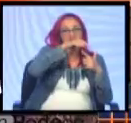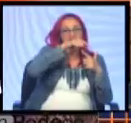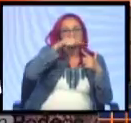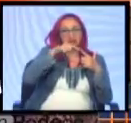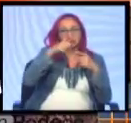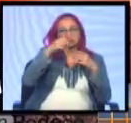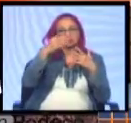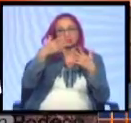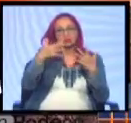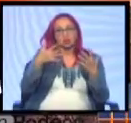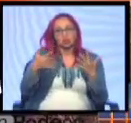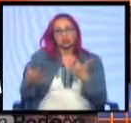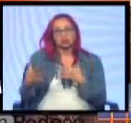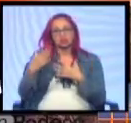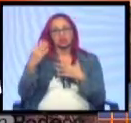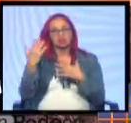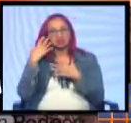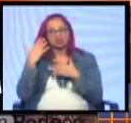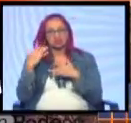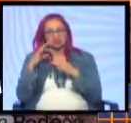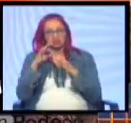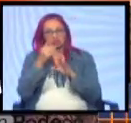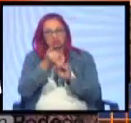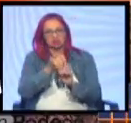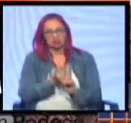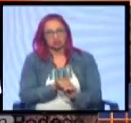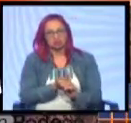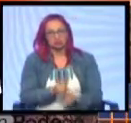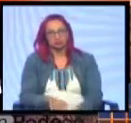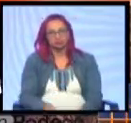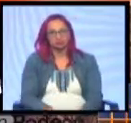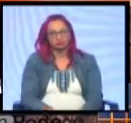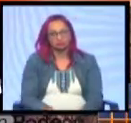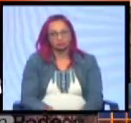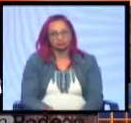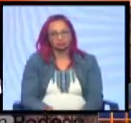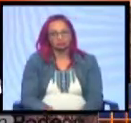un montón de cosas, y sirvió eso.